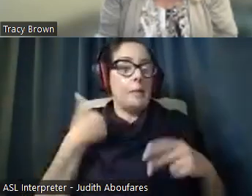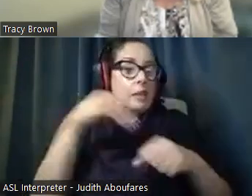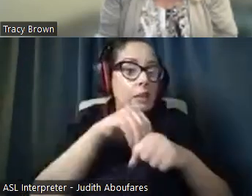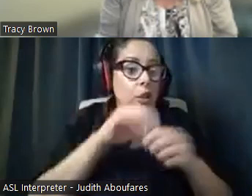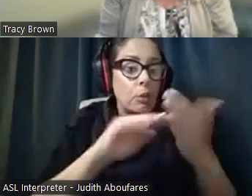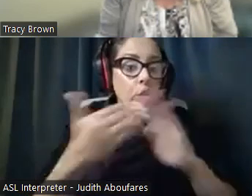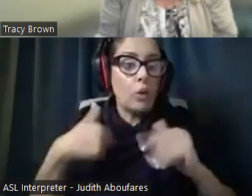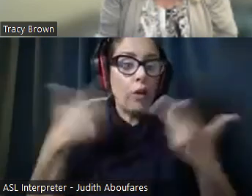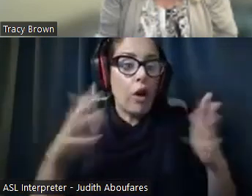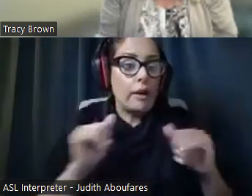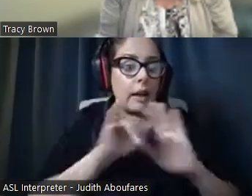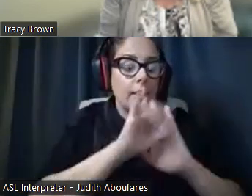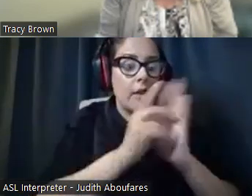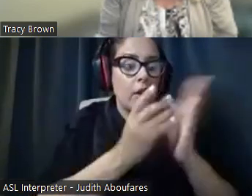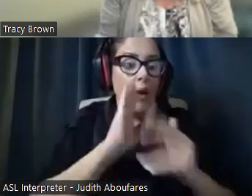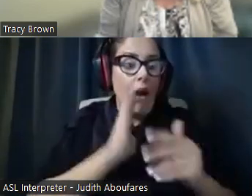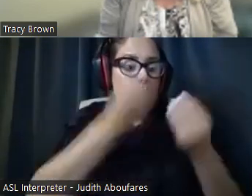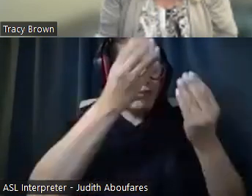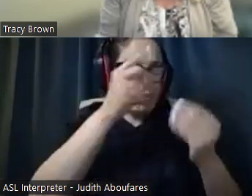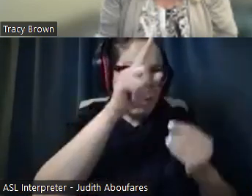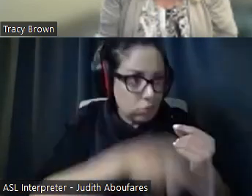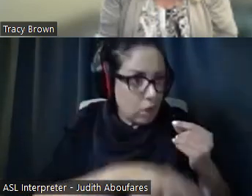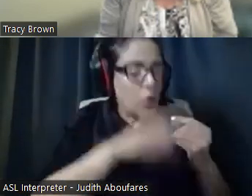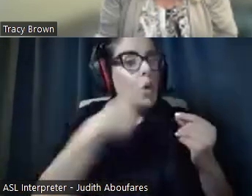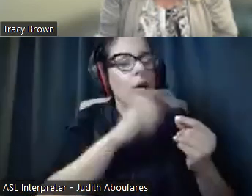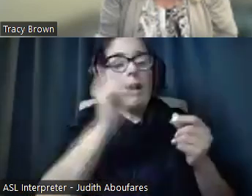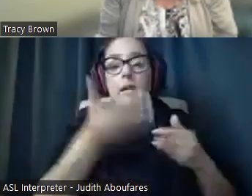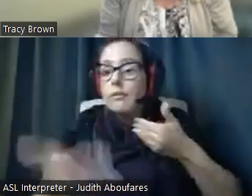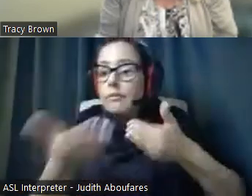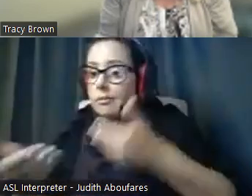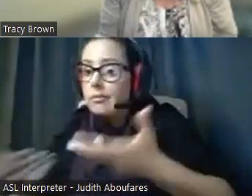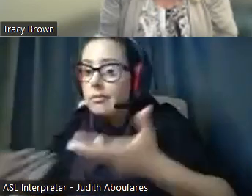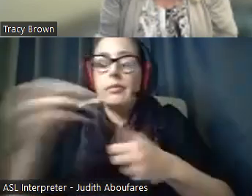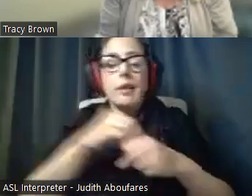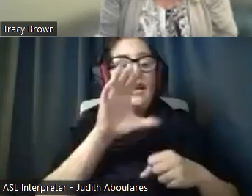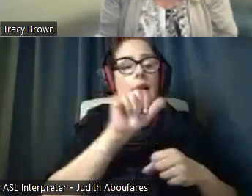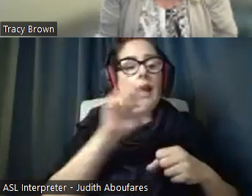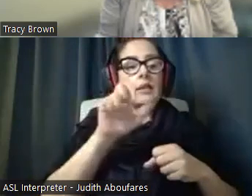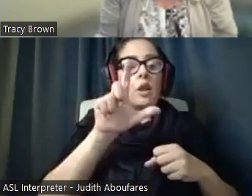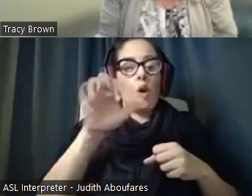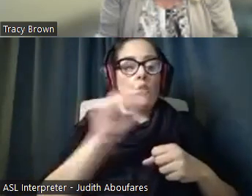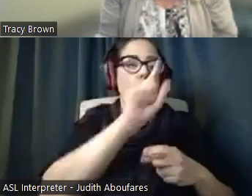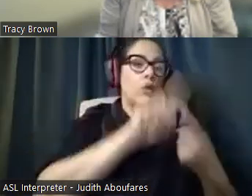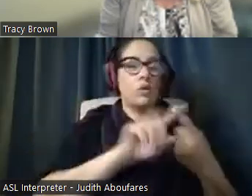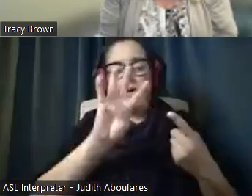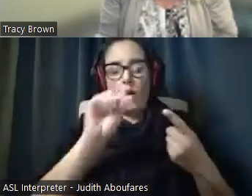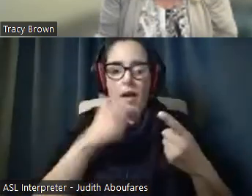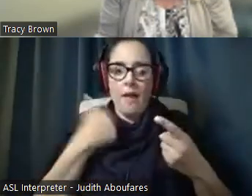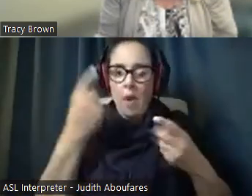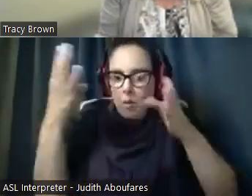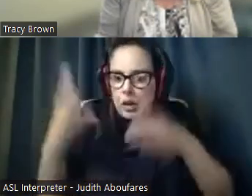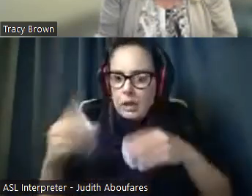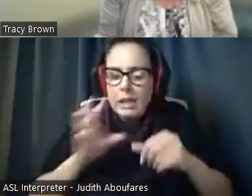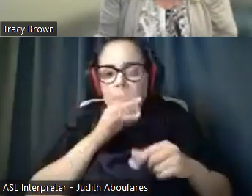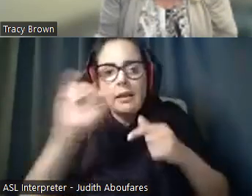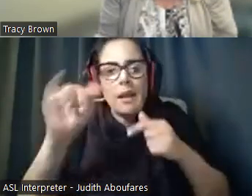que pueden ayudar a los miembros de la comunidad que pueden aplicar a través de nuestra información y nos pueden ayudar de